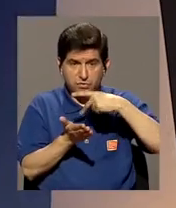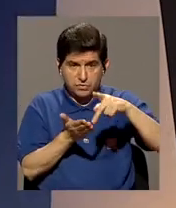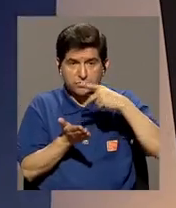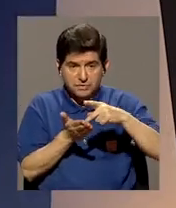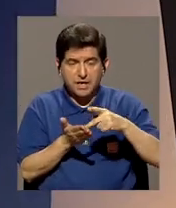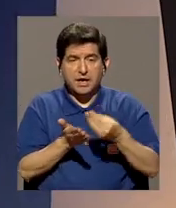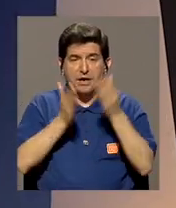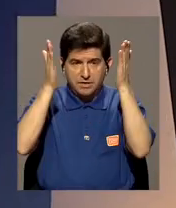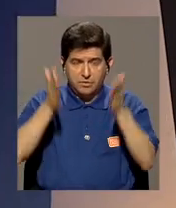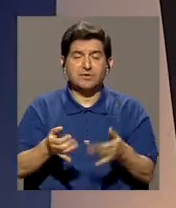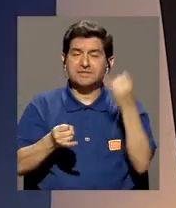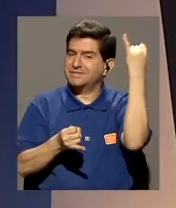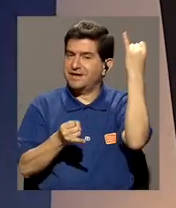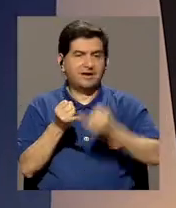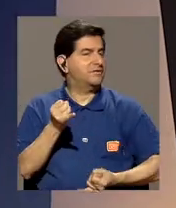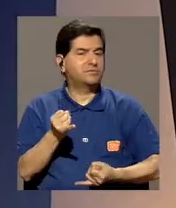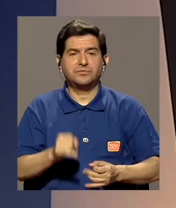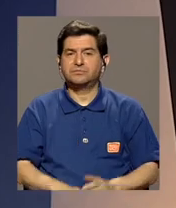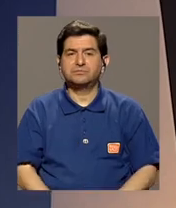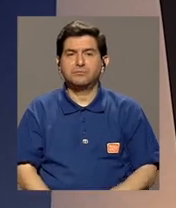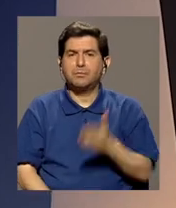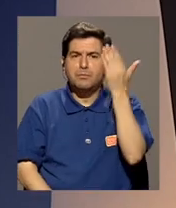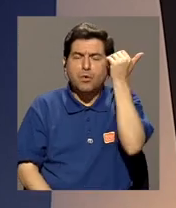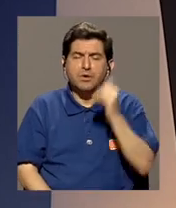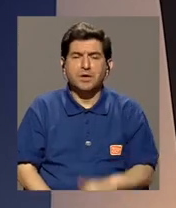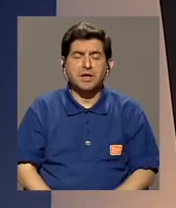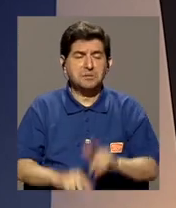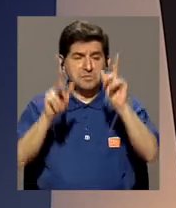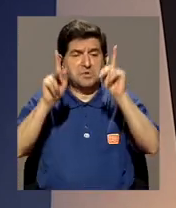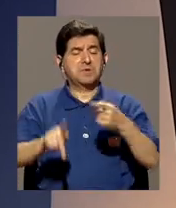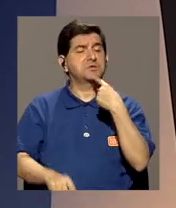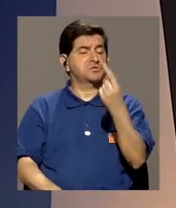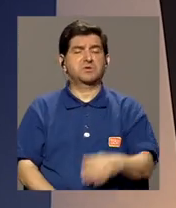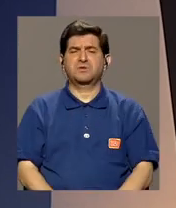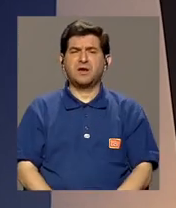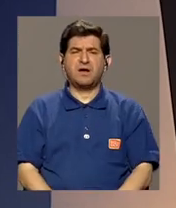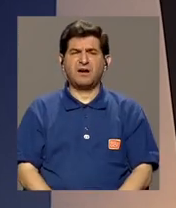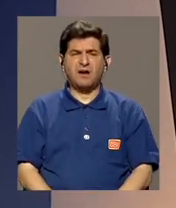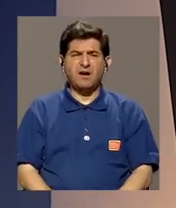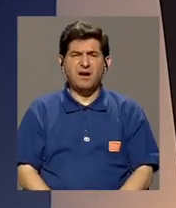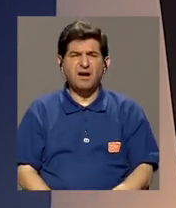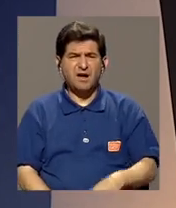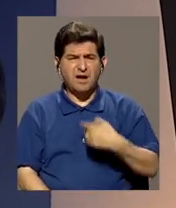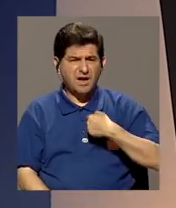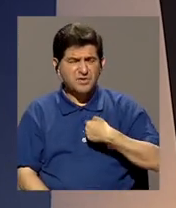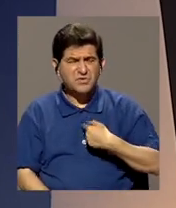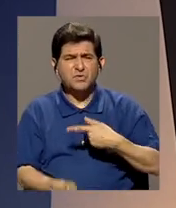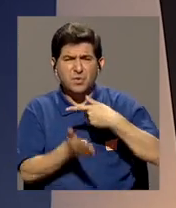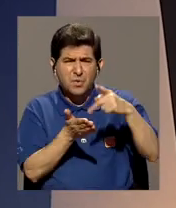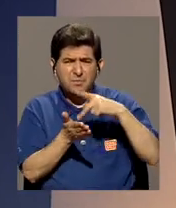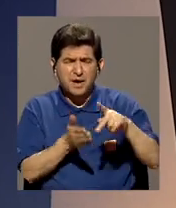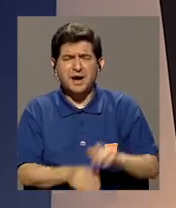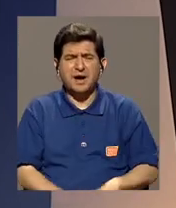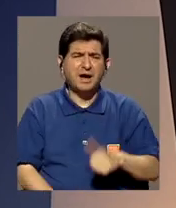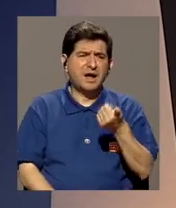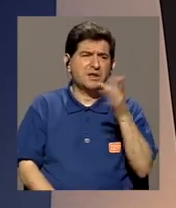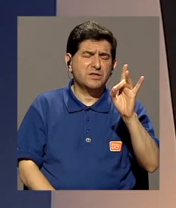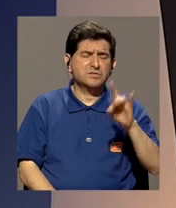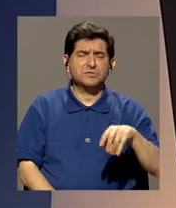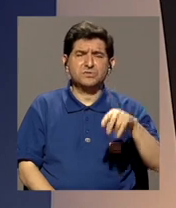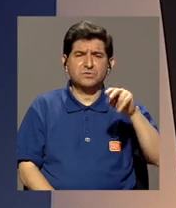pagar los consumidores ya se terminó se terminó porque el consumidor simplemente va a decir ah me están cobrando 18